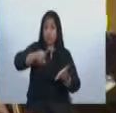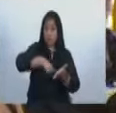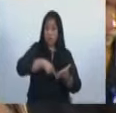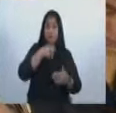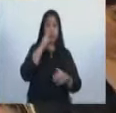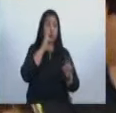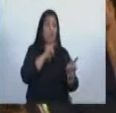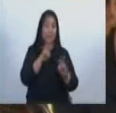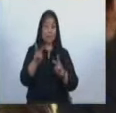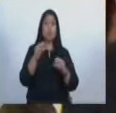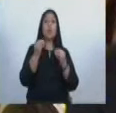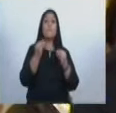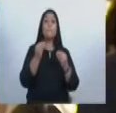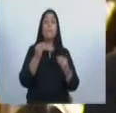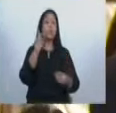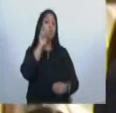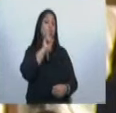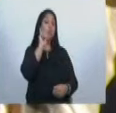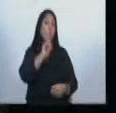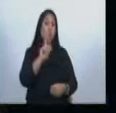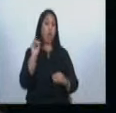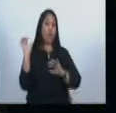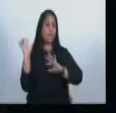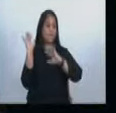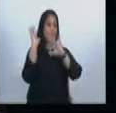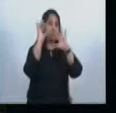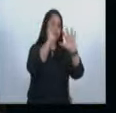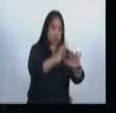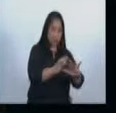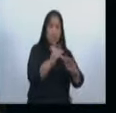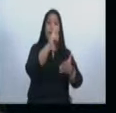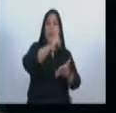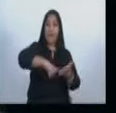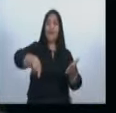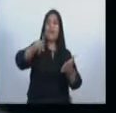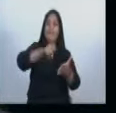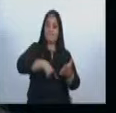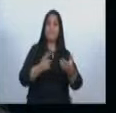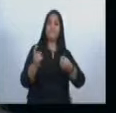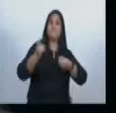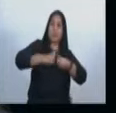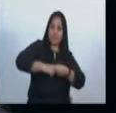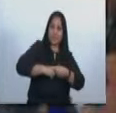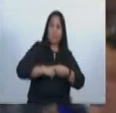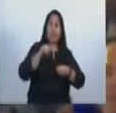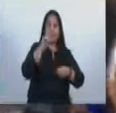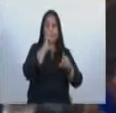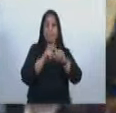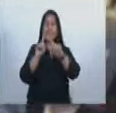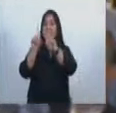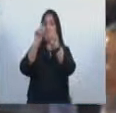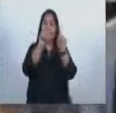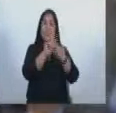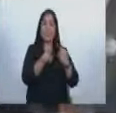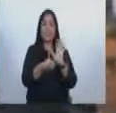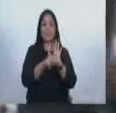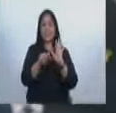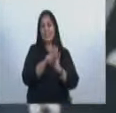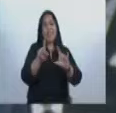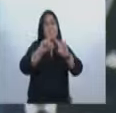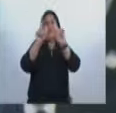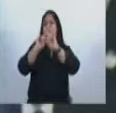lo que vimos es que mucha gente Joven se volcó a participar para participar en los distintos niveles con